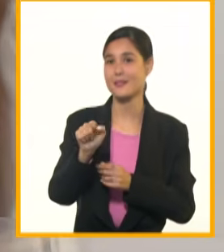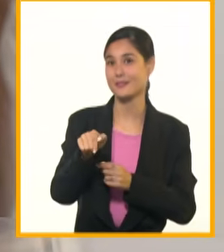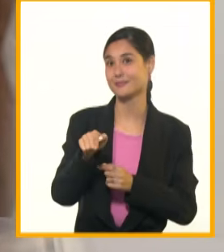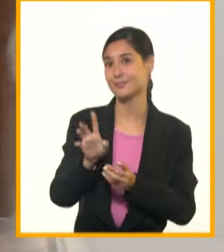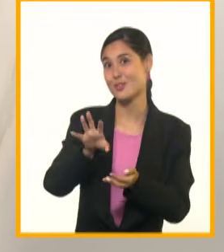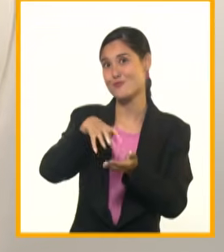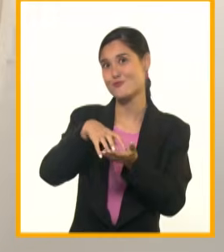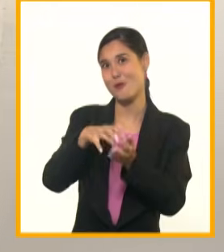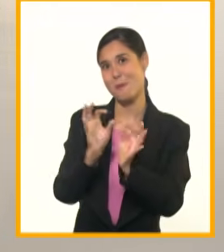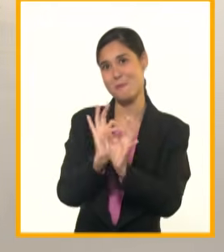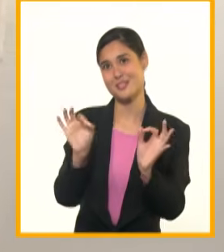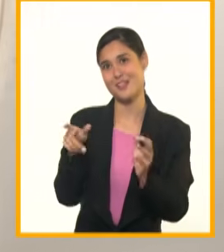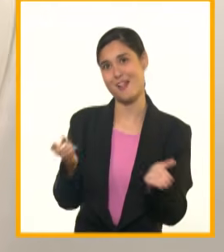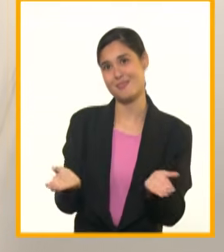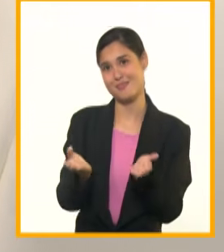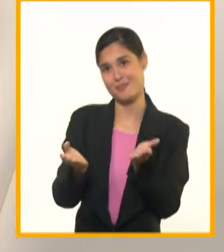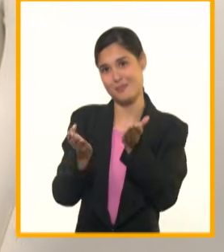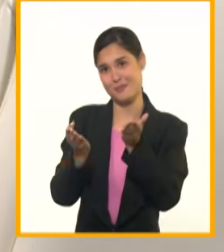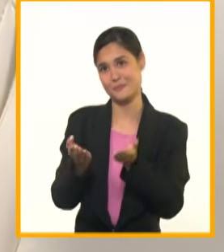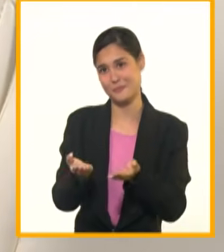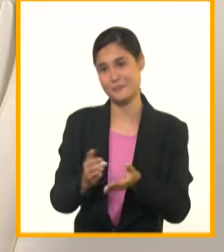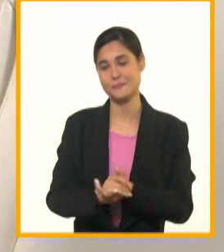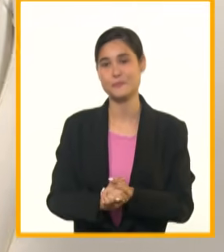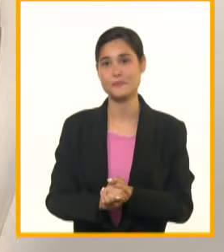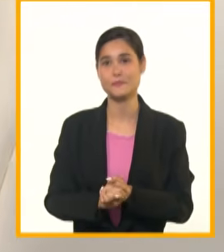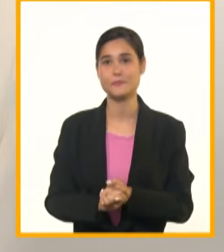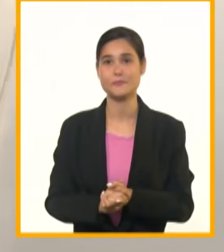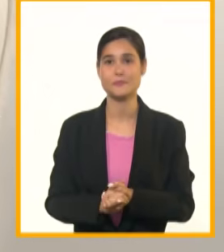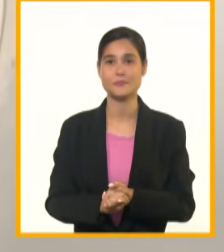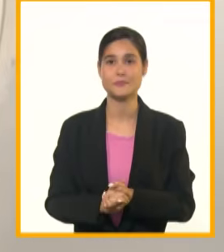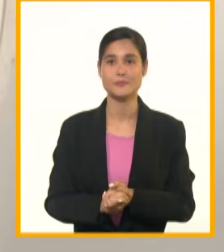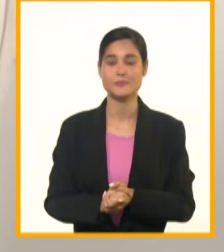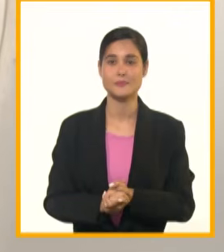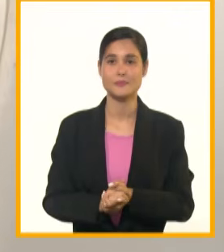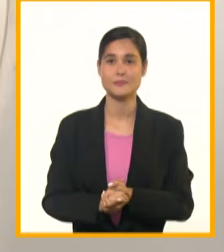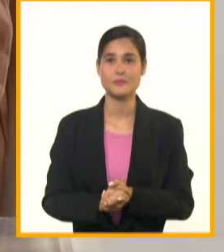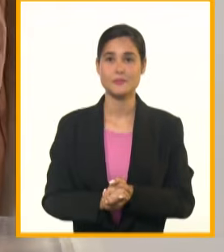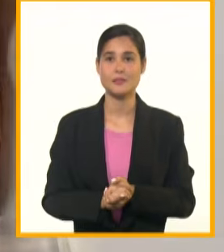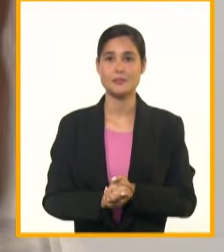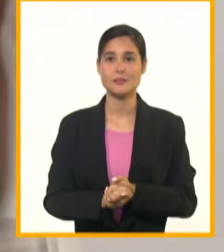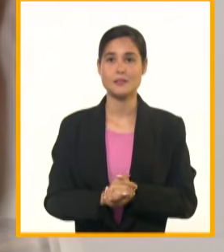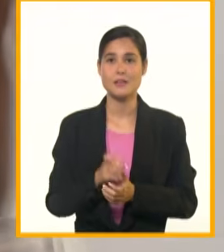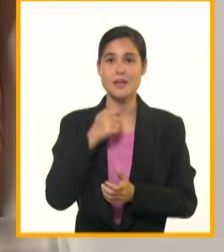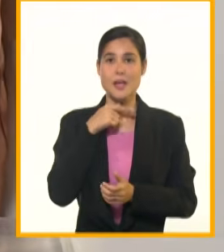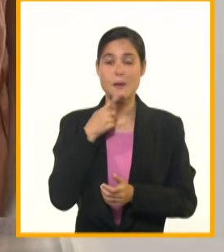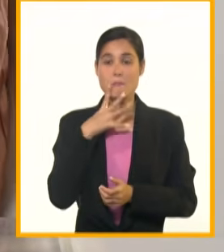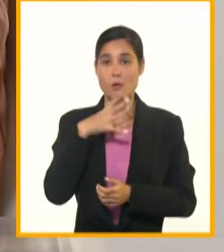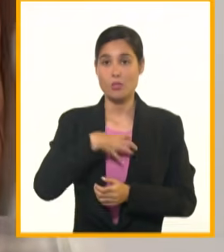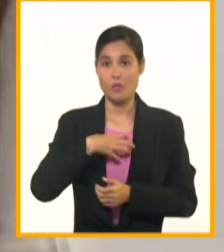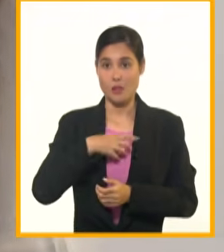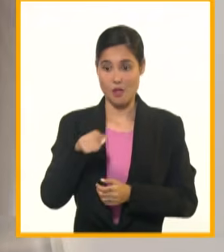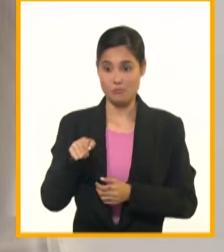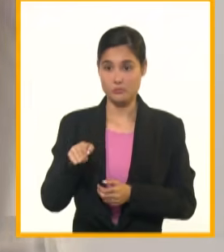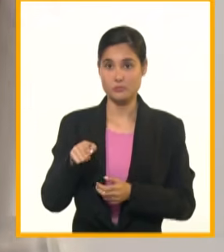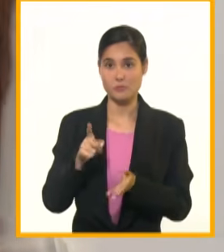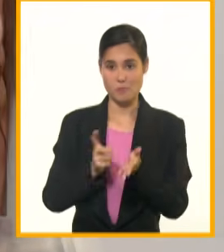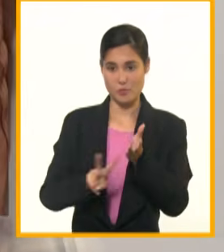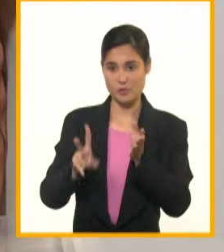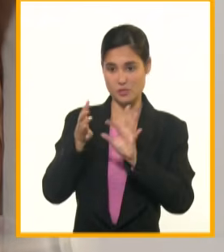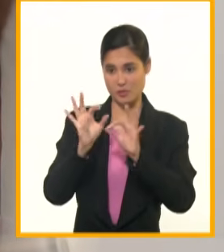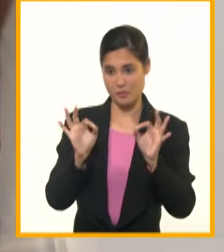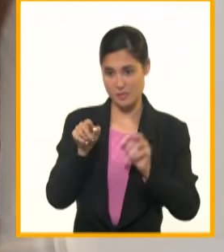Desarrollo. Ya eso es un primer efecto, es decir, tener en la provincia, en un